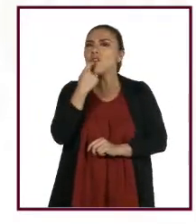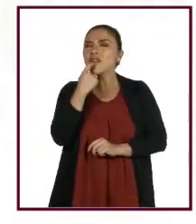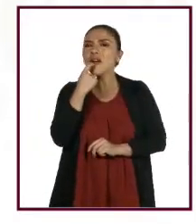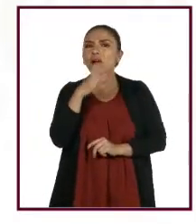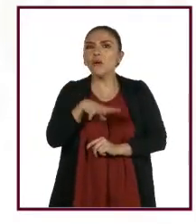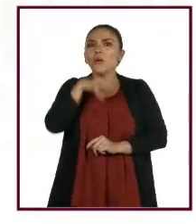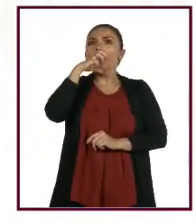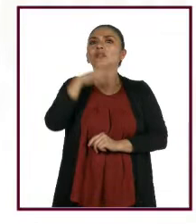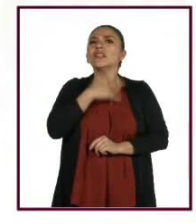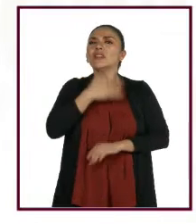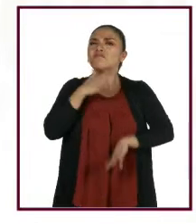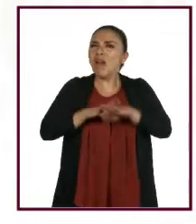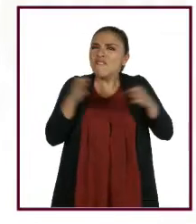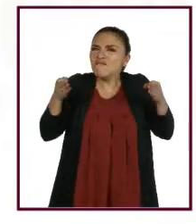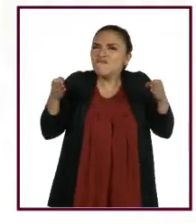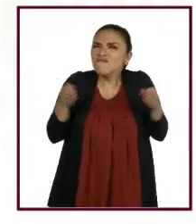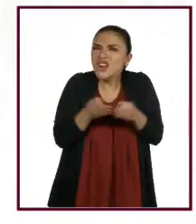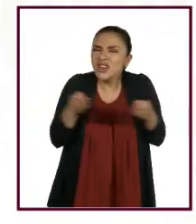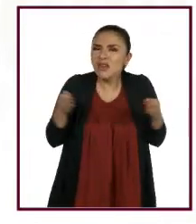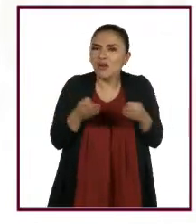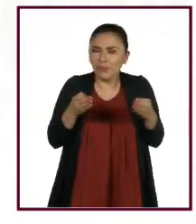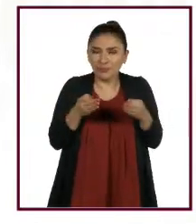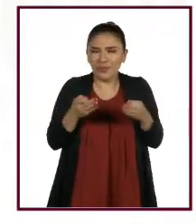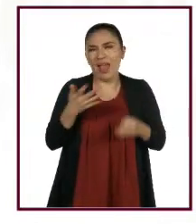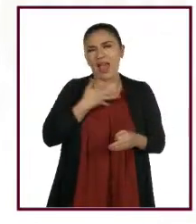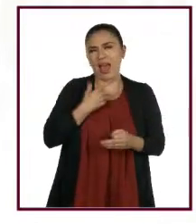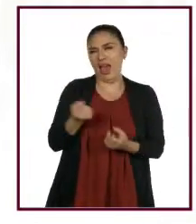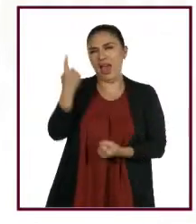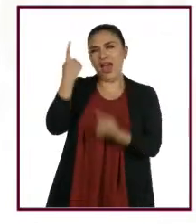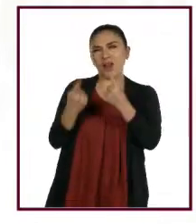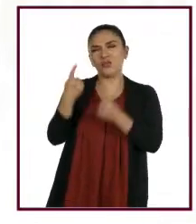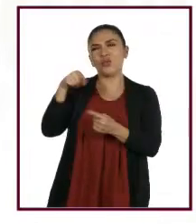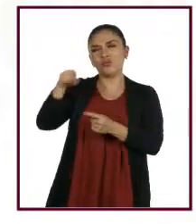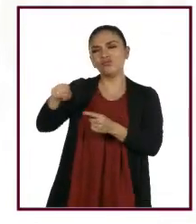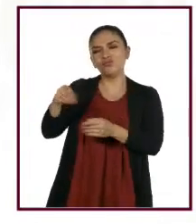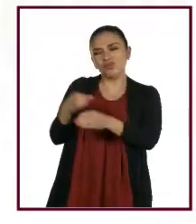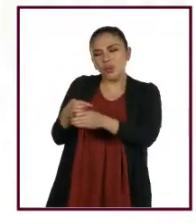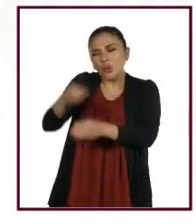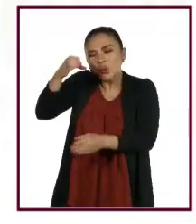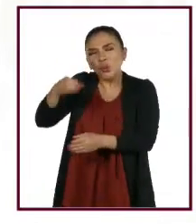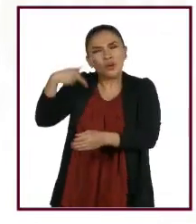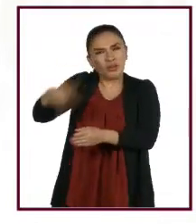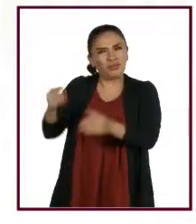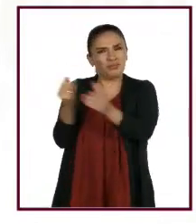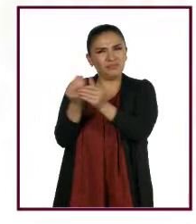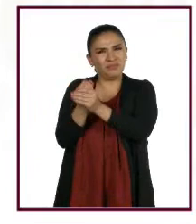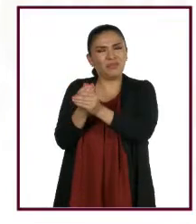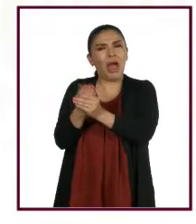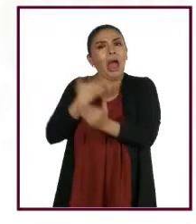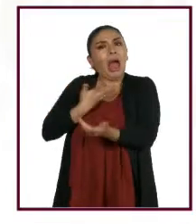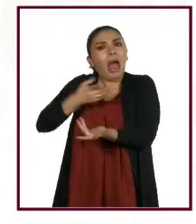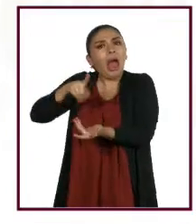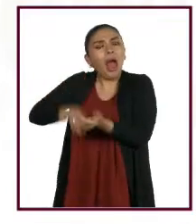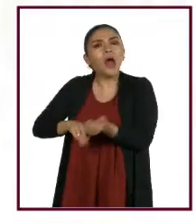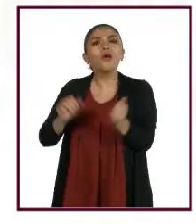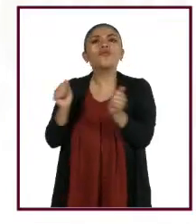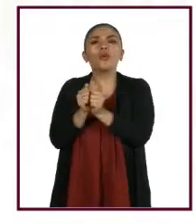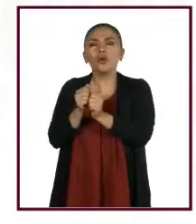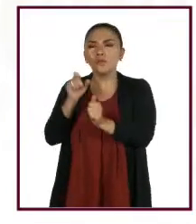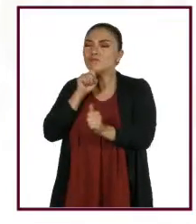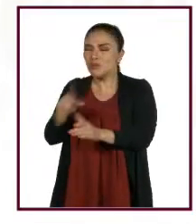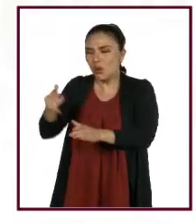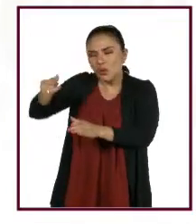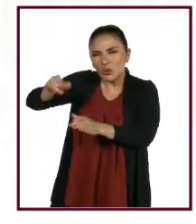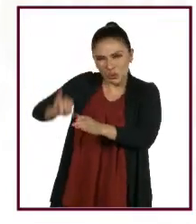Como les había dicho, hay algunas de estos envases, de estos productos que tienen que contienen justamente la